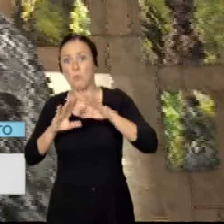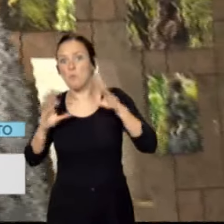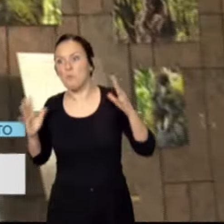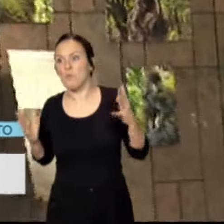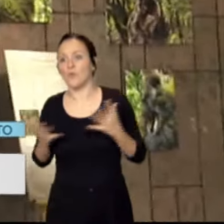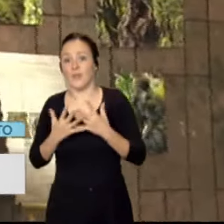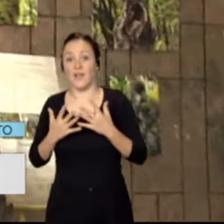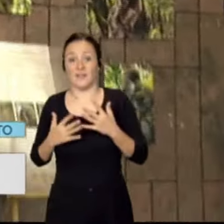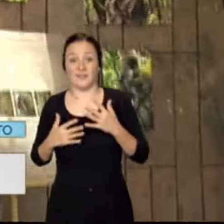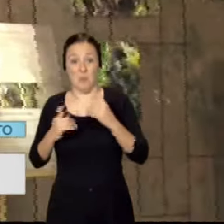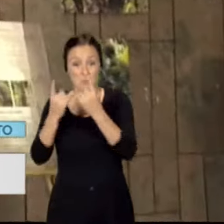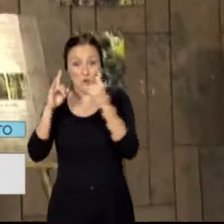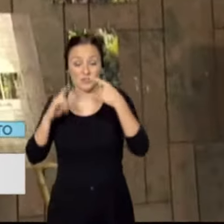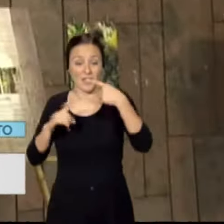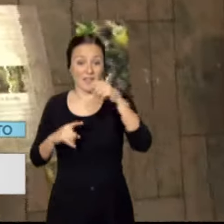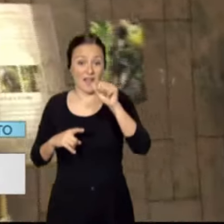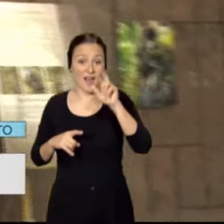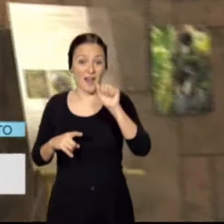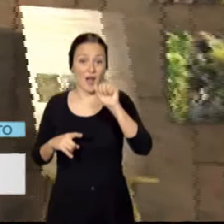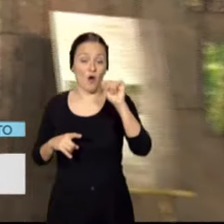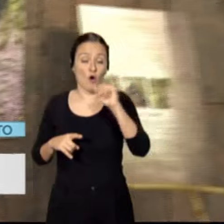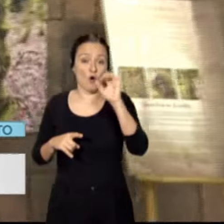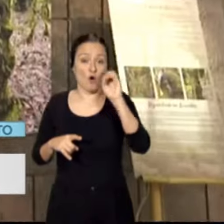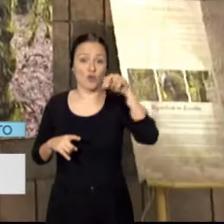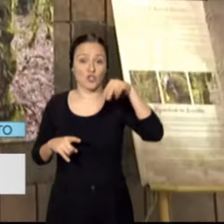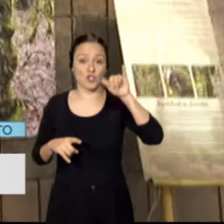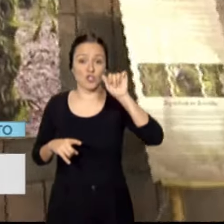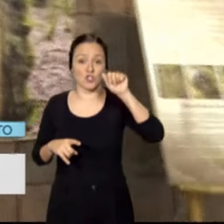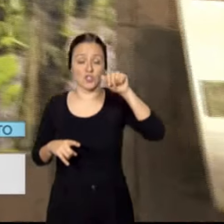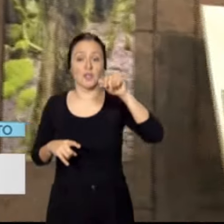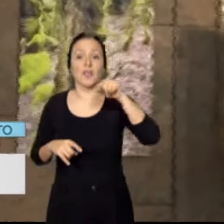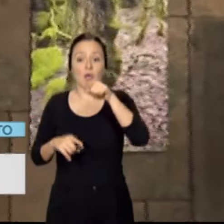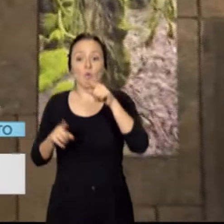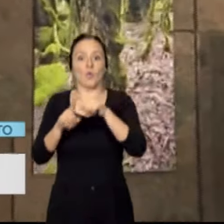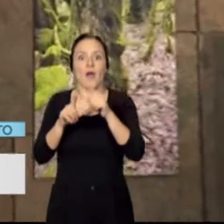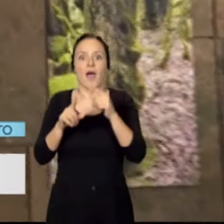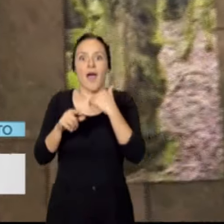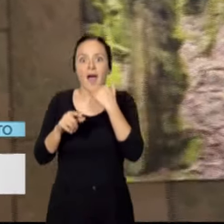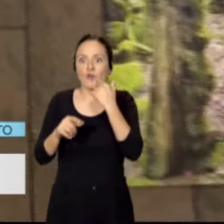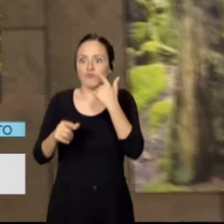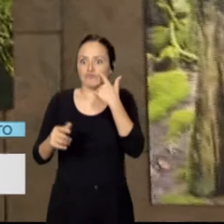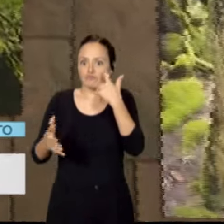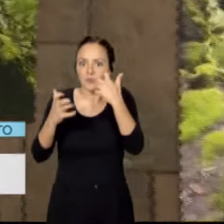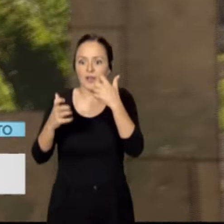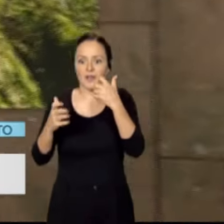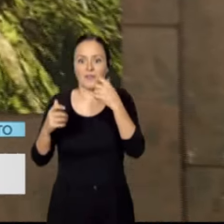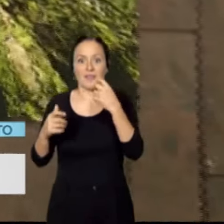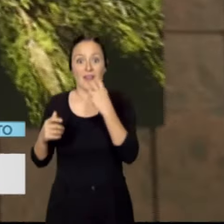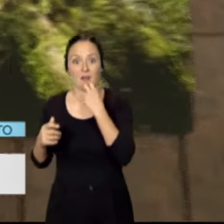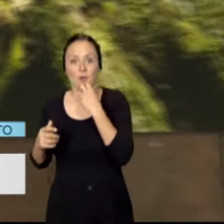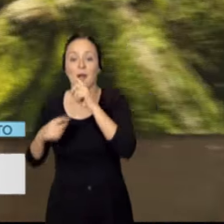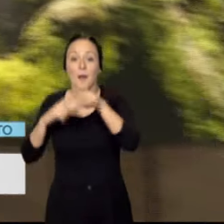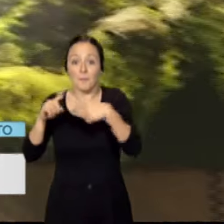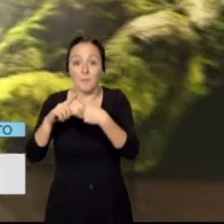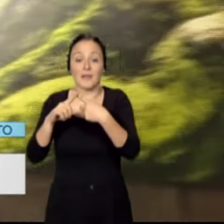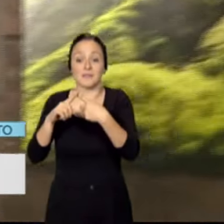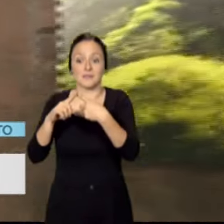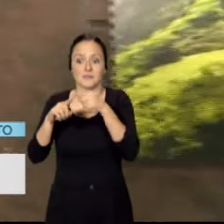para mí también la tarjeta de visita de La Isla de la gomera y embarca tantas sorpresas que se pueden